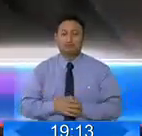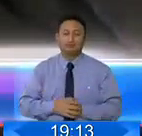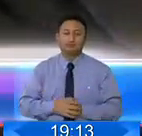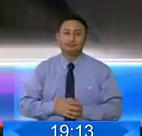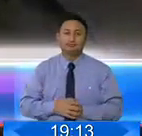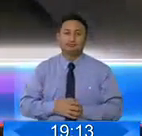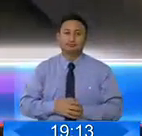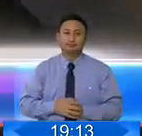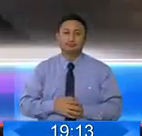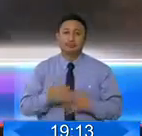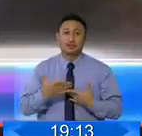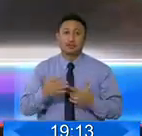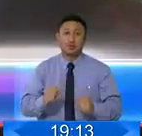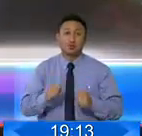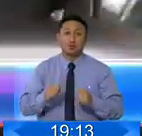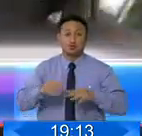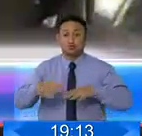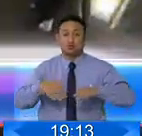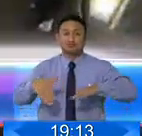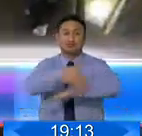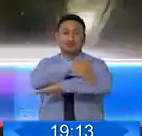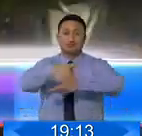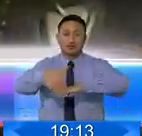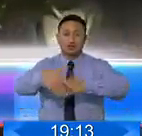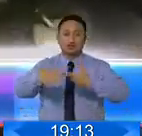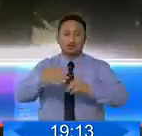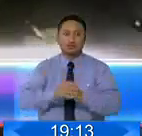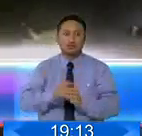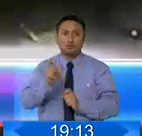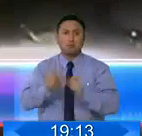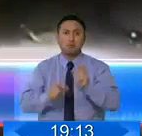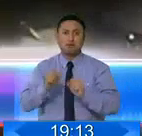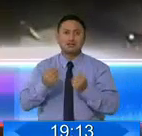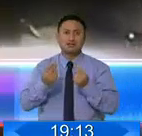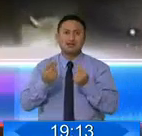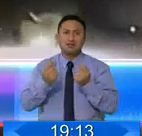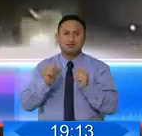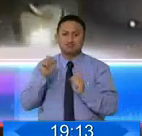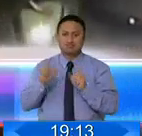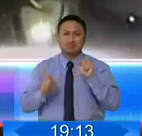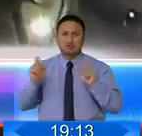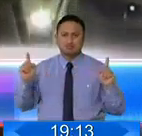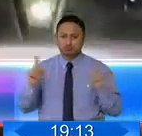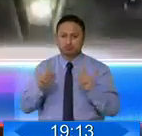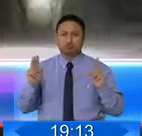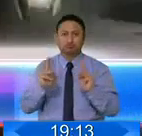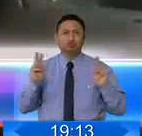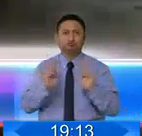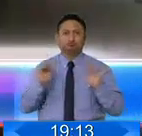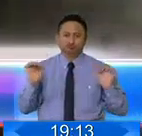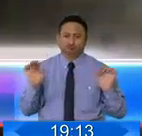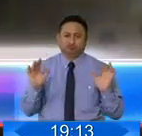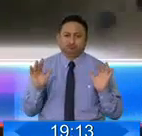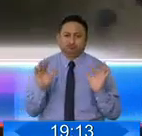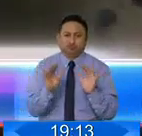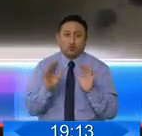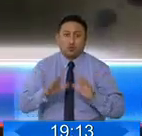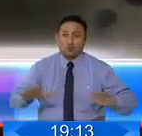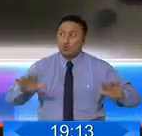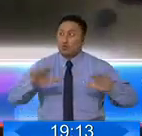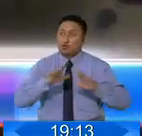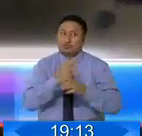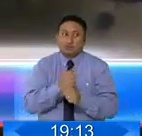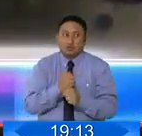En medio del fuerte movimiento, las calles empezaron a ser utilizadas por personas que buscaban la forma de llegar a un espacio